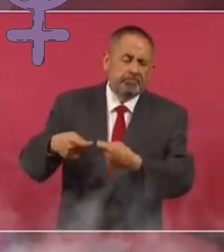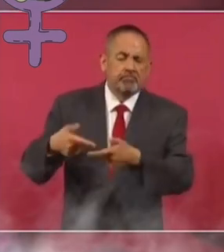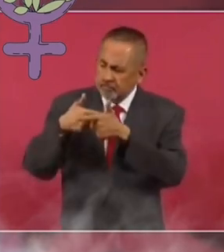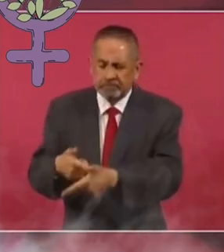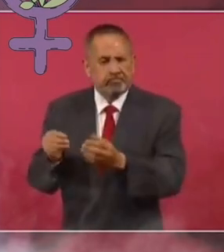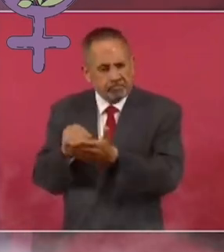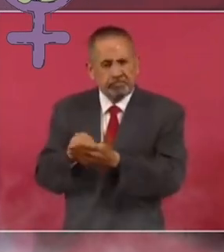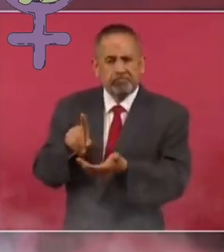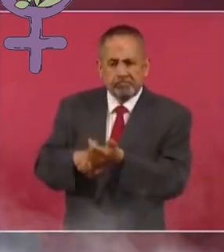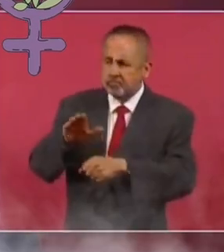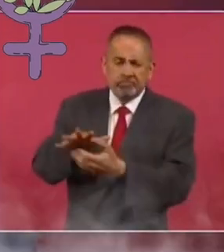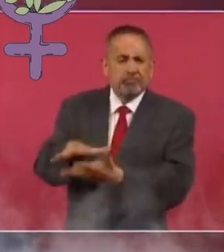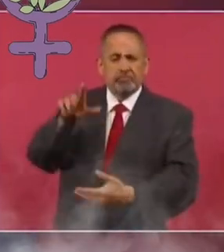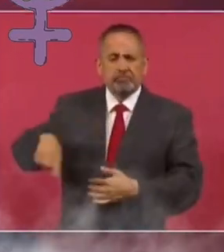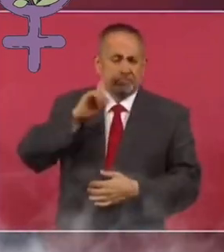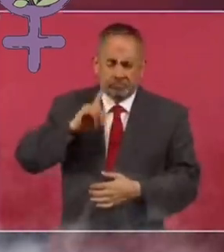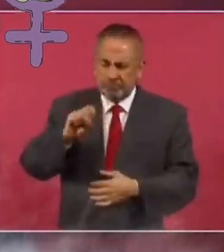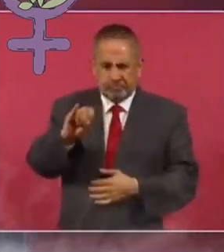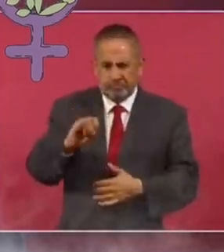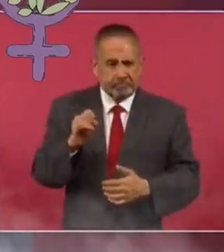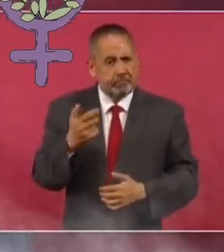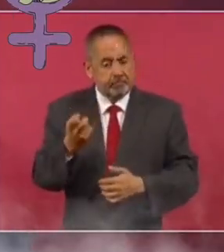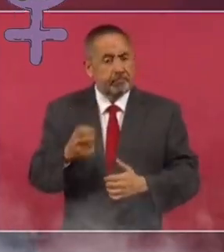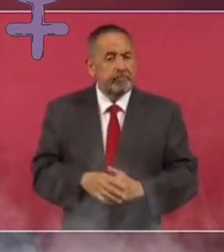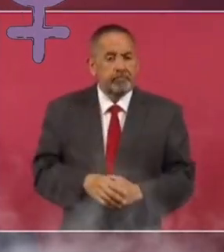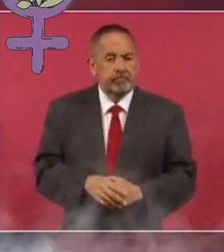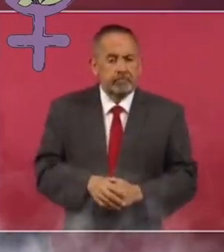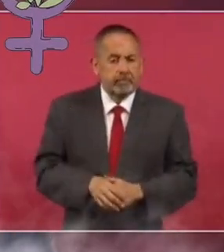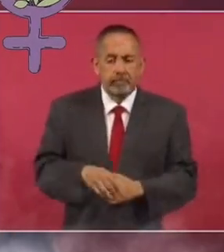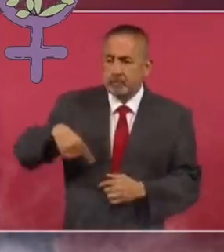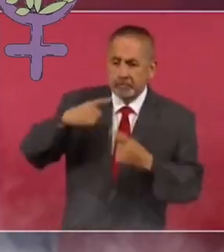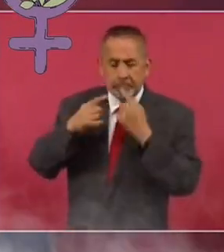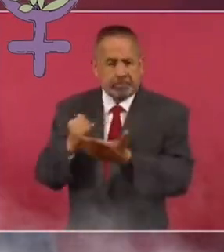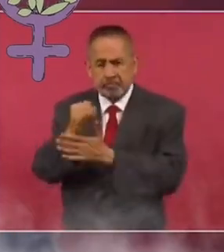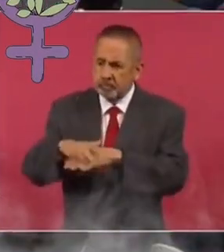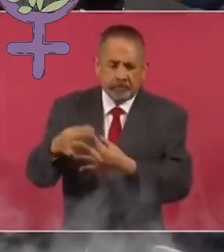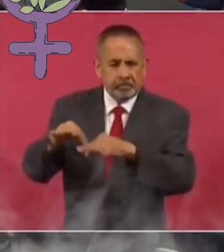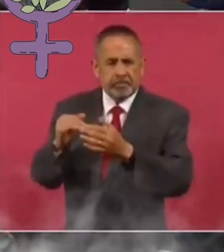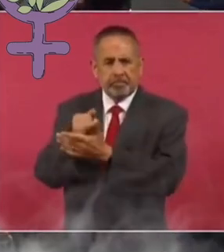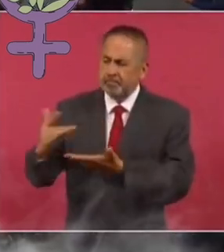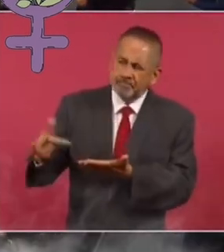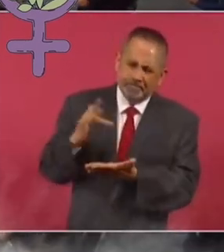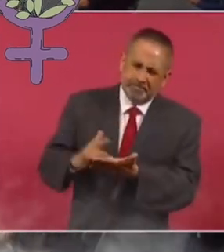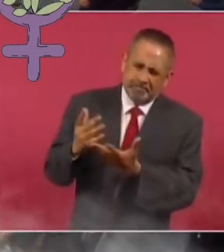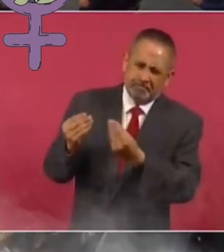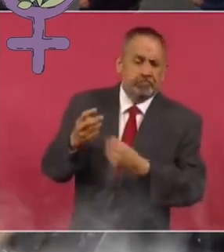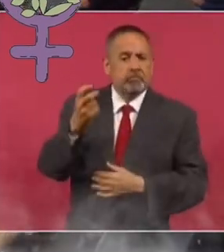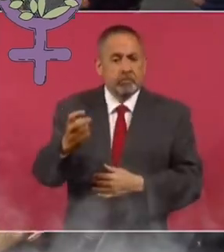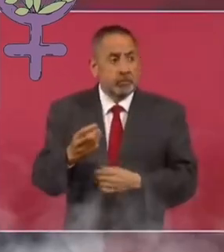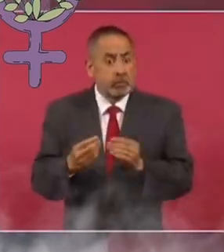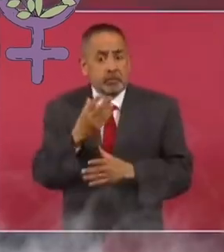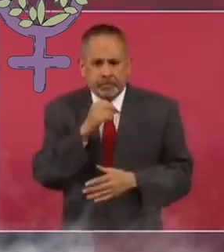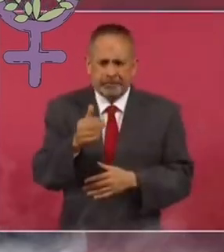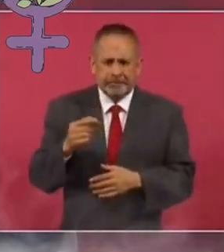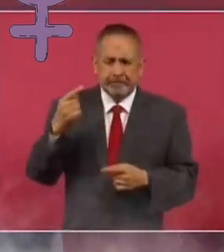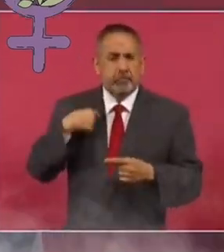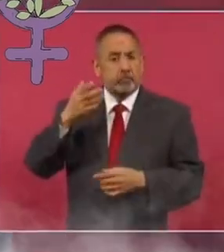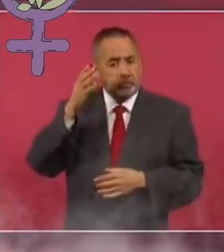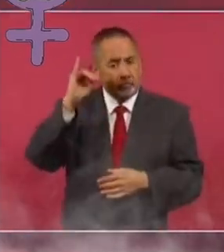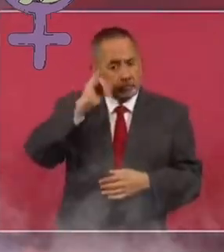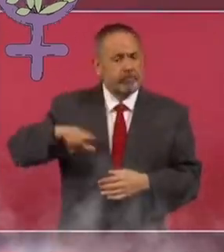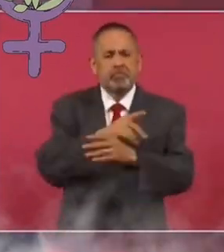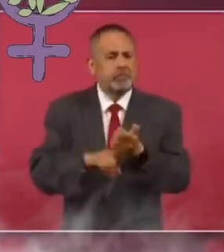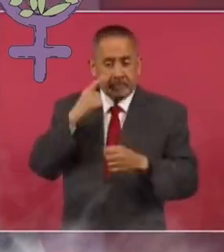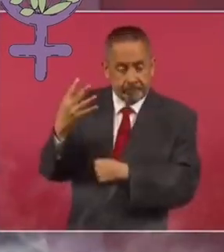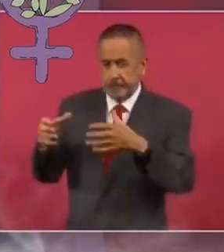de mayoría y las que toman las decisiones más importantes, me apoyan mucho. Y esto no es nuevo también. Cuando fui jefe de